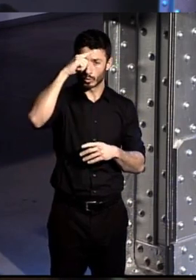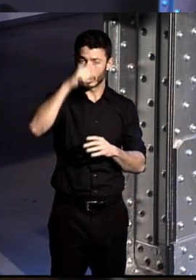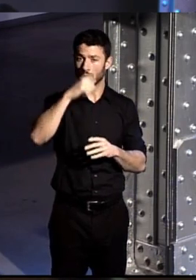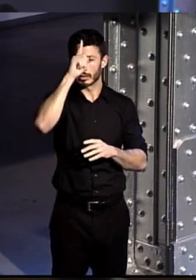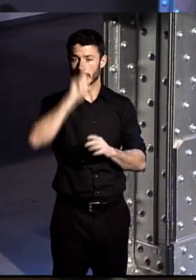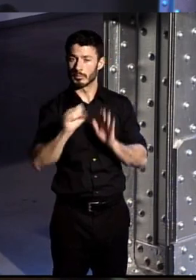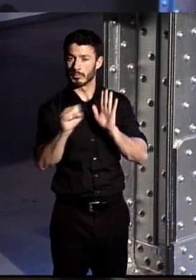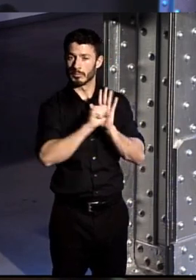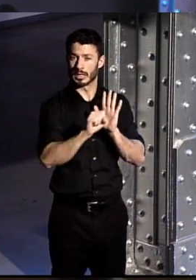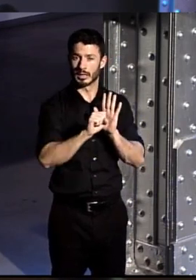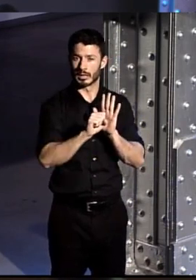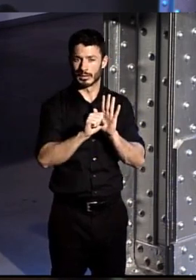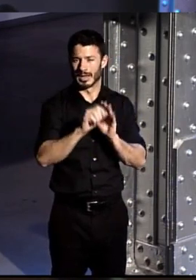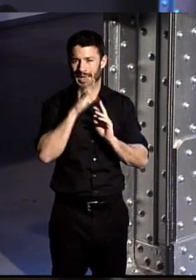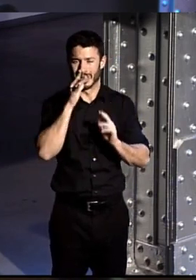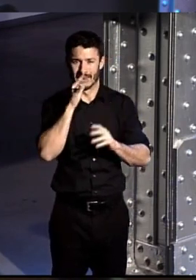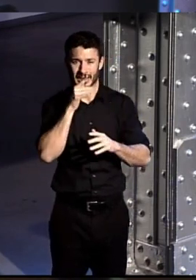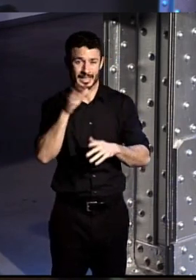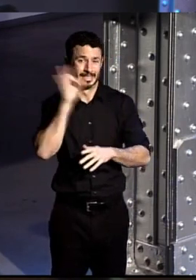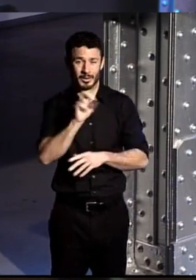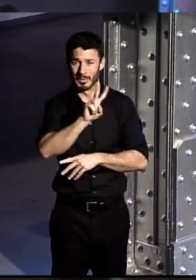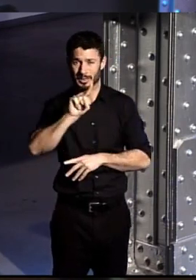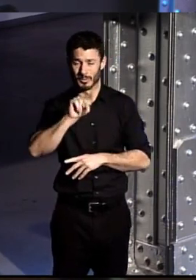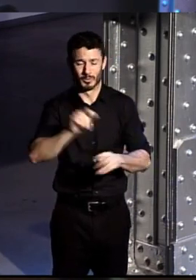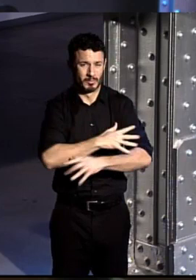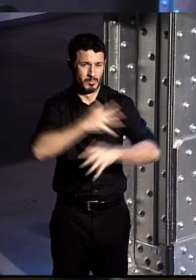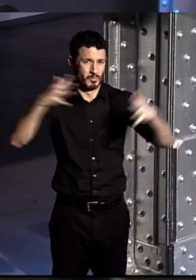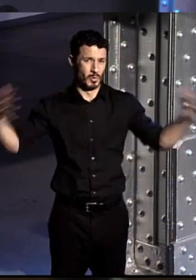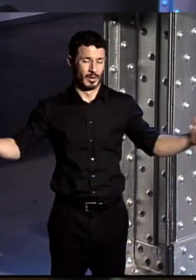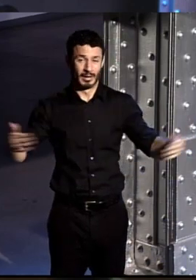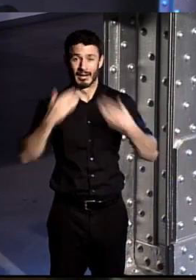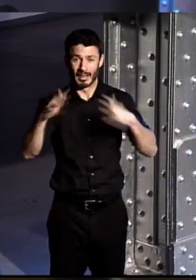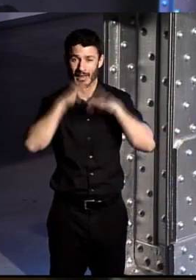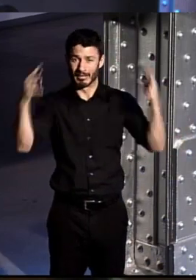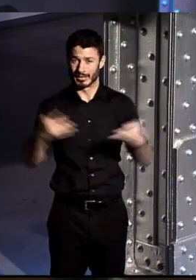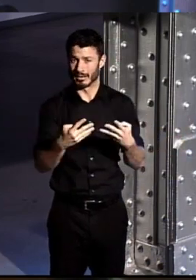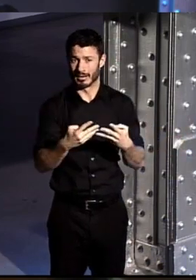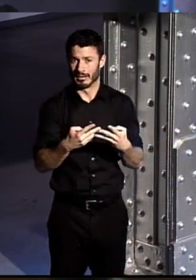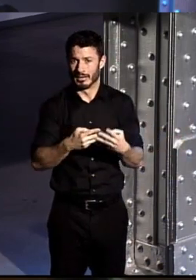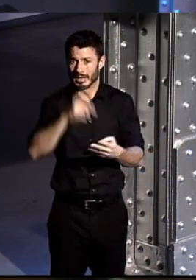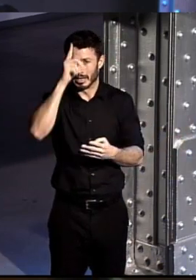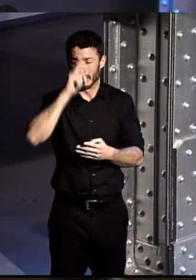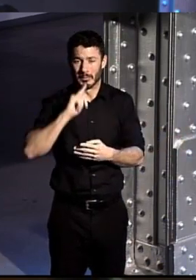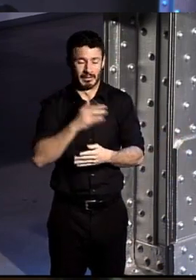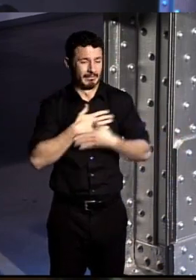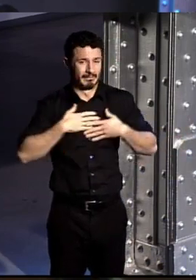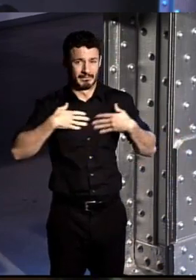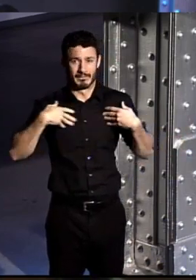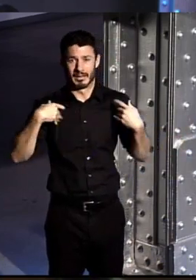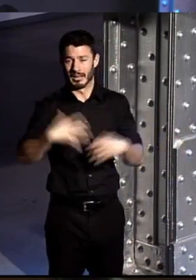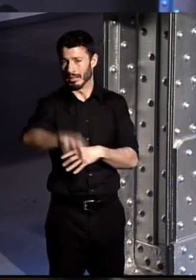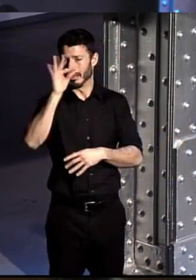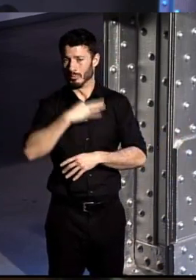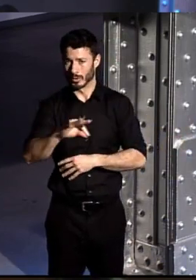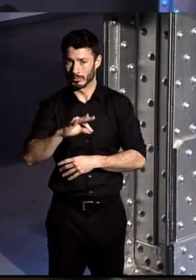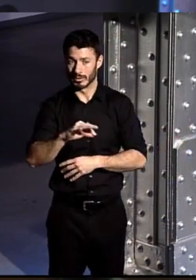siglo XXI es inmensa. Claro. Tenemos acceso, pues como decimos a través de Internet, a la imagen de lo que quieras. Pero en el siglo XIX no,